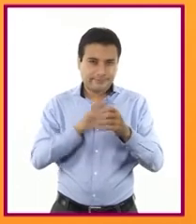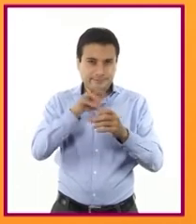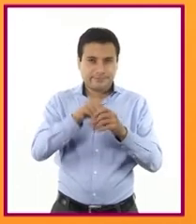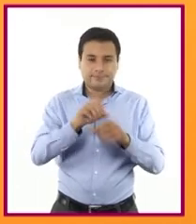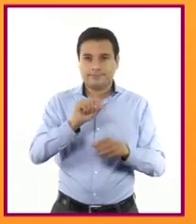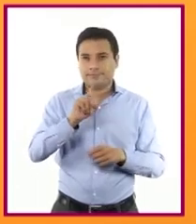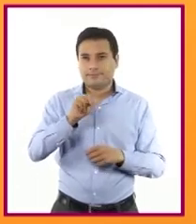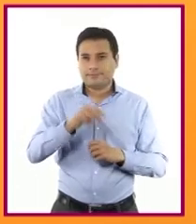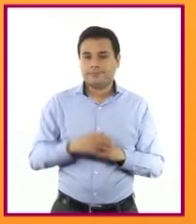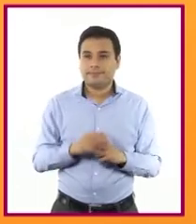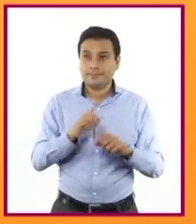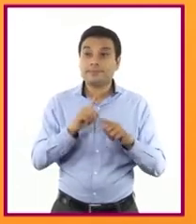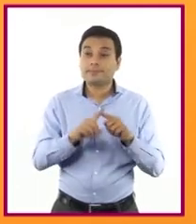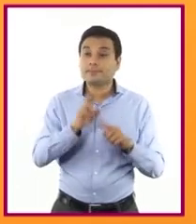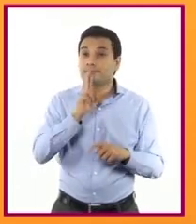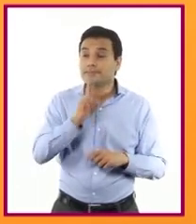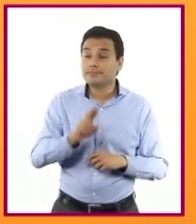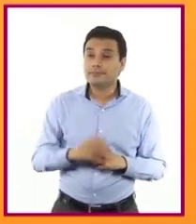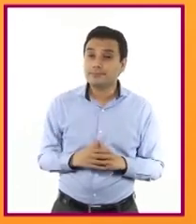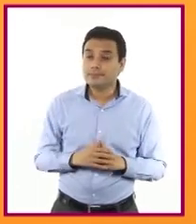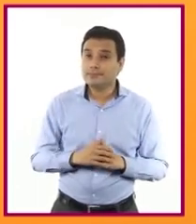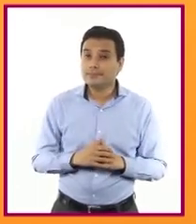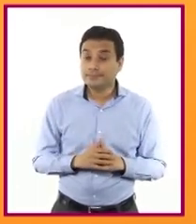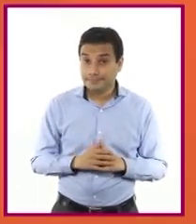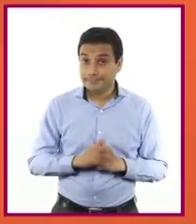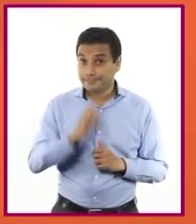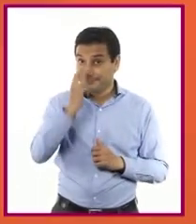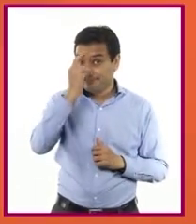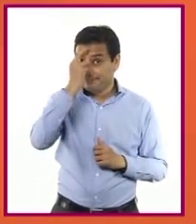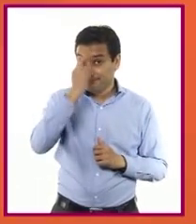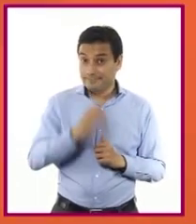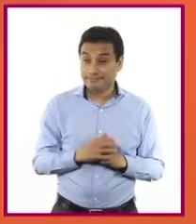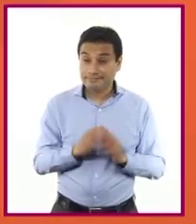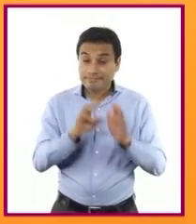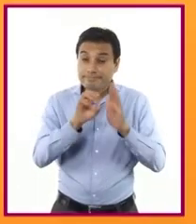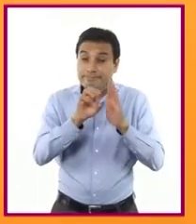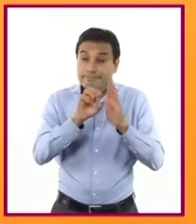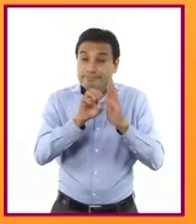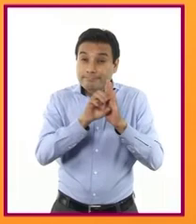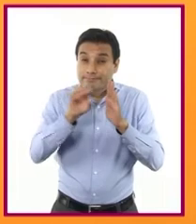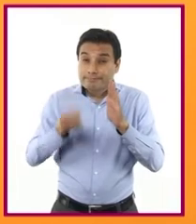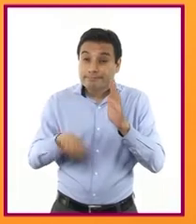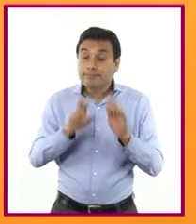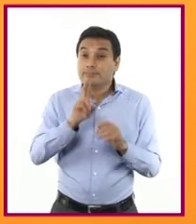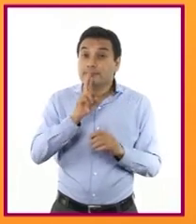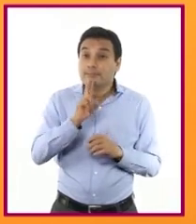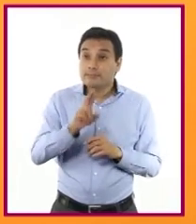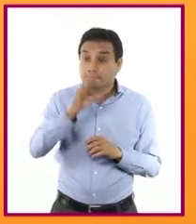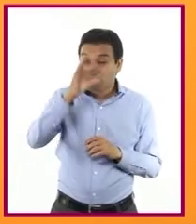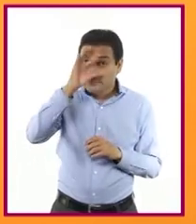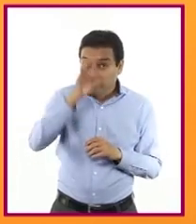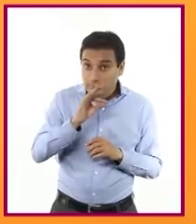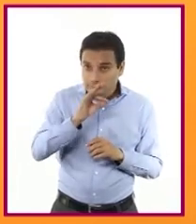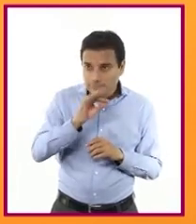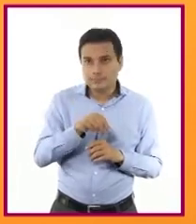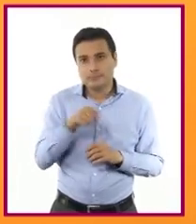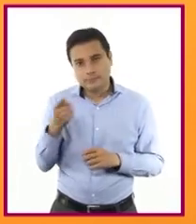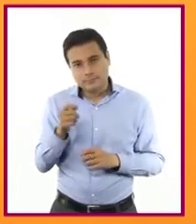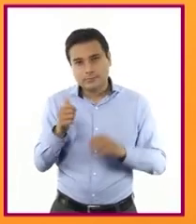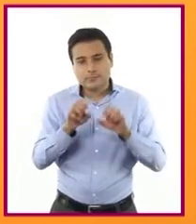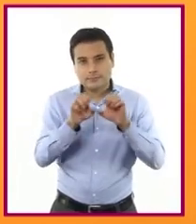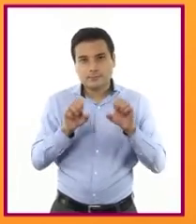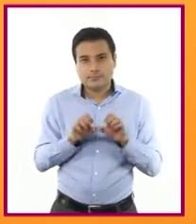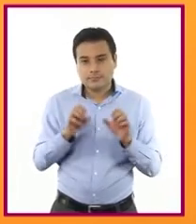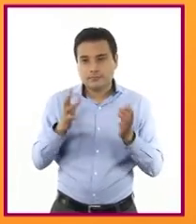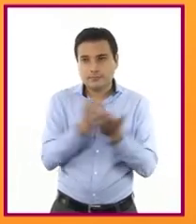dará una respuesta correcta? Le recuerdo que si no es acertada su respuesta, el equipo Cromosomas